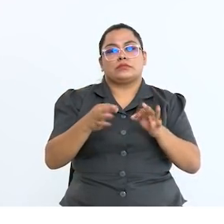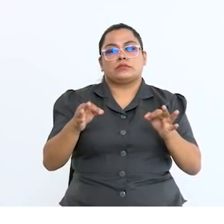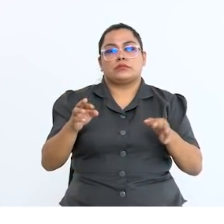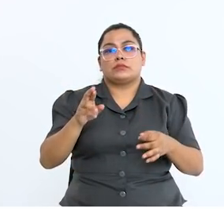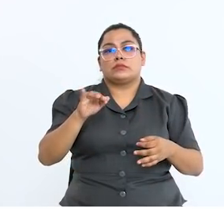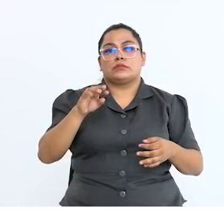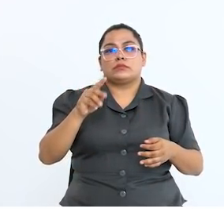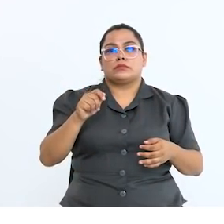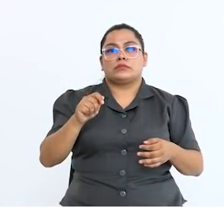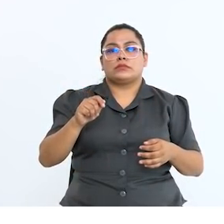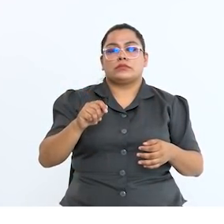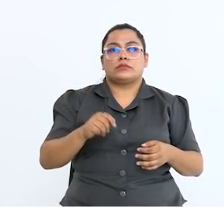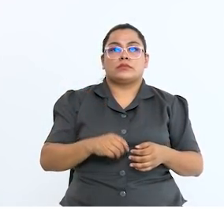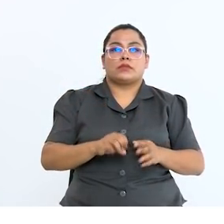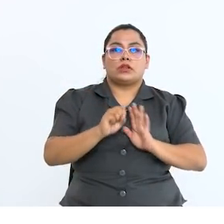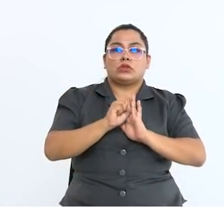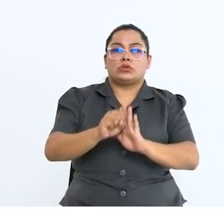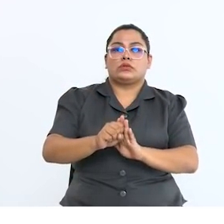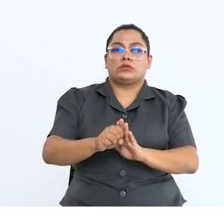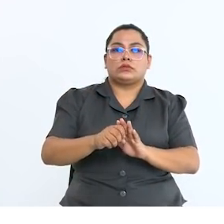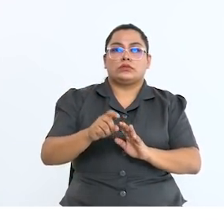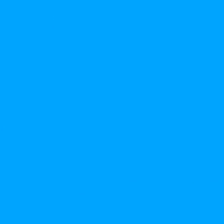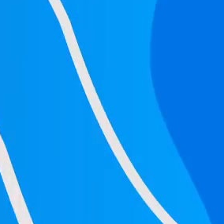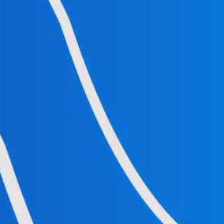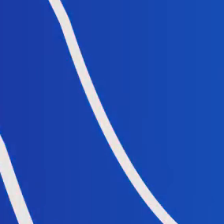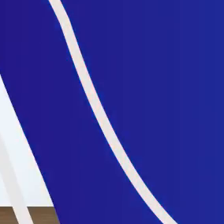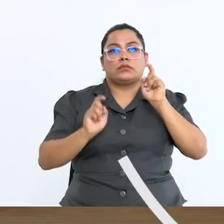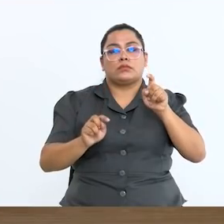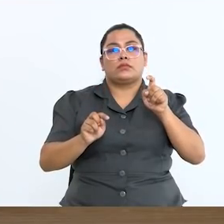textos con rima y los signos de admiración.